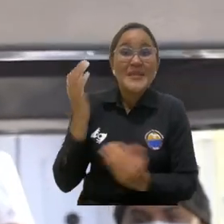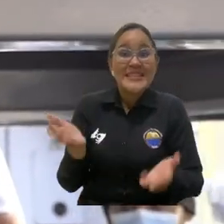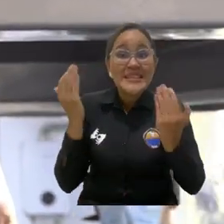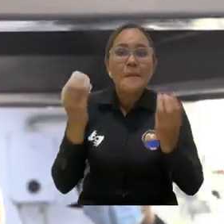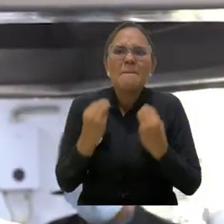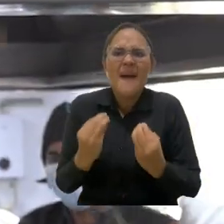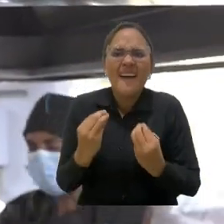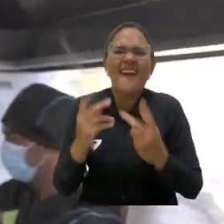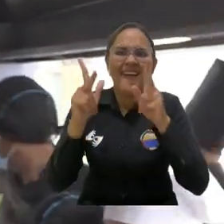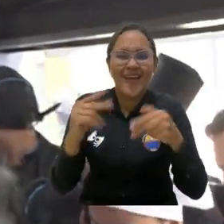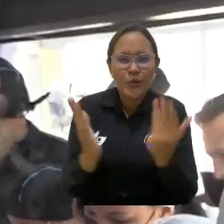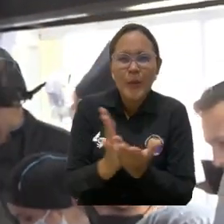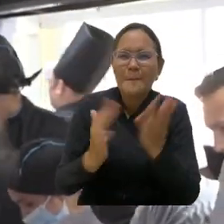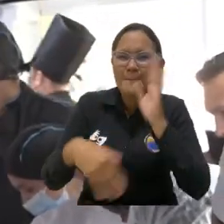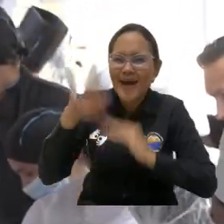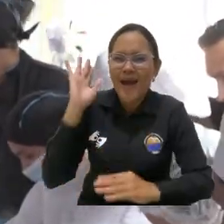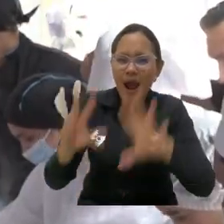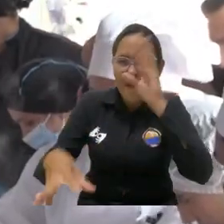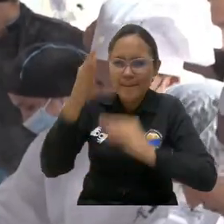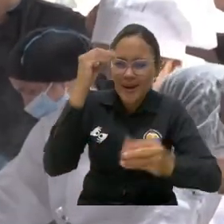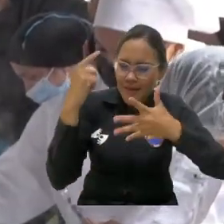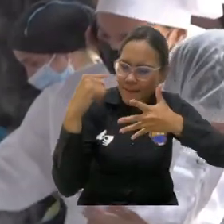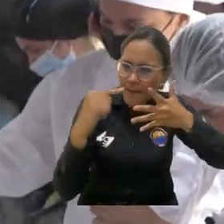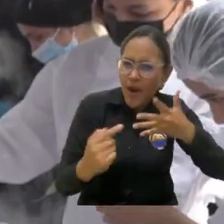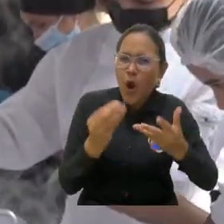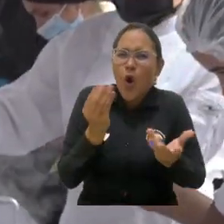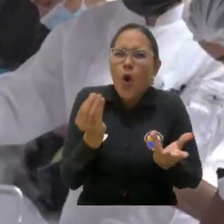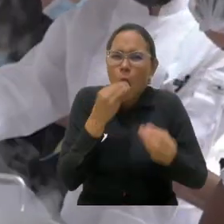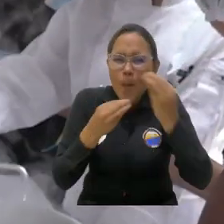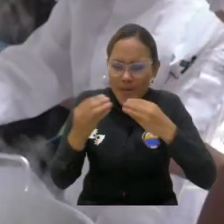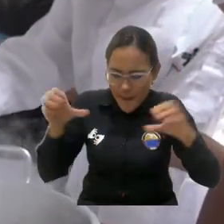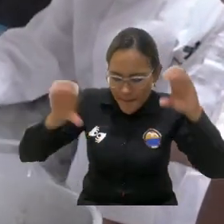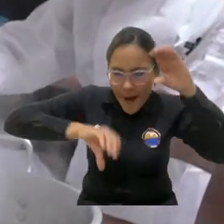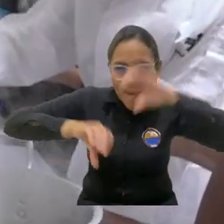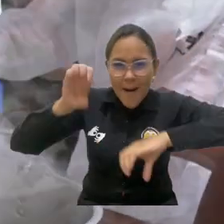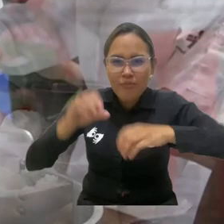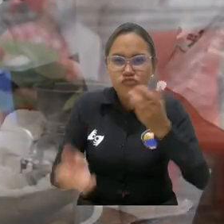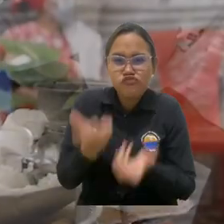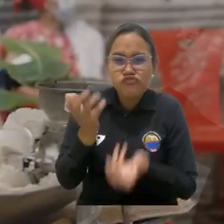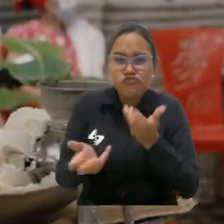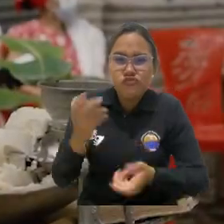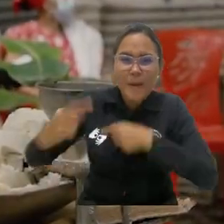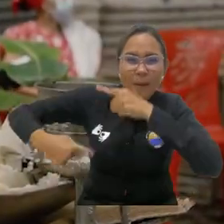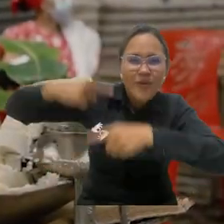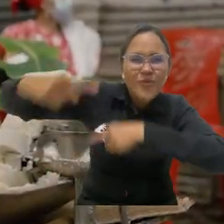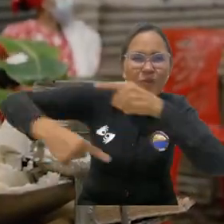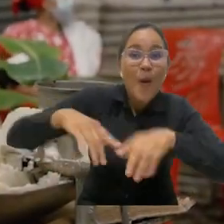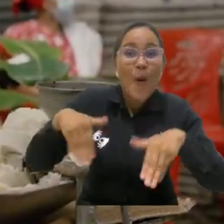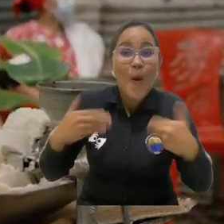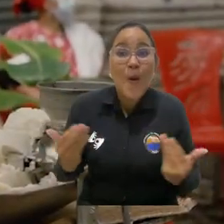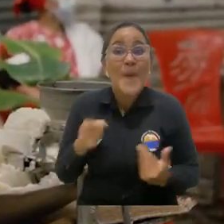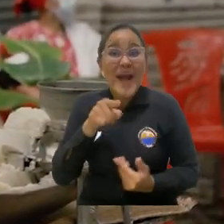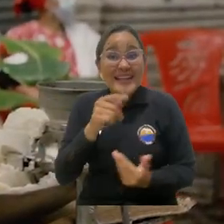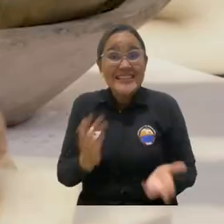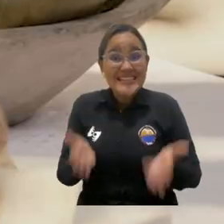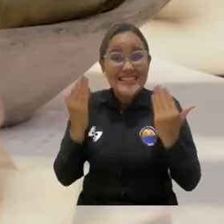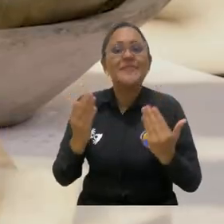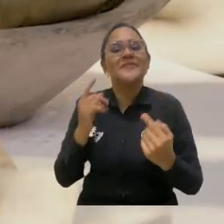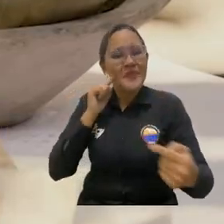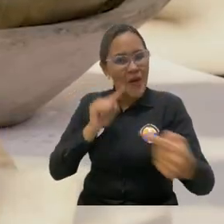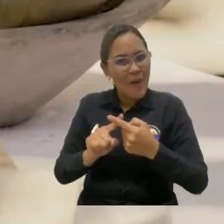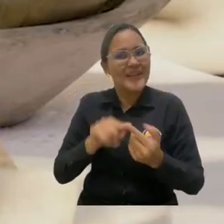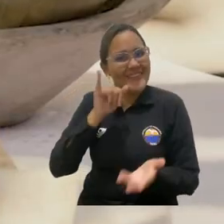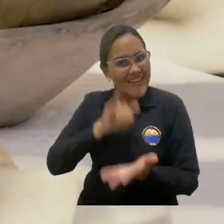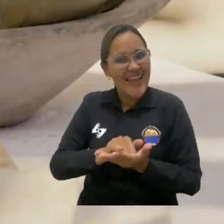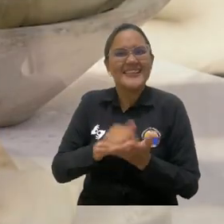los estudiantes la oportunidad de explorar las recetas, ingredientes y técnicas culinarias transmitidas de generación en generación, será